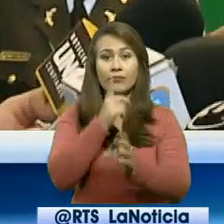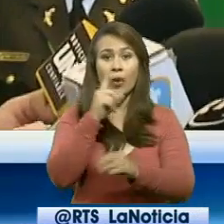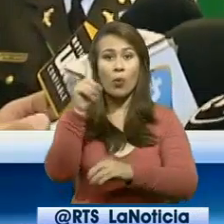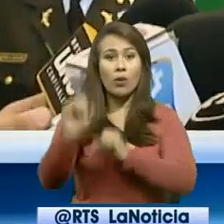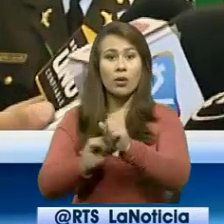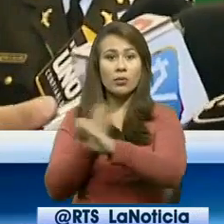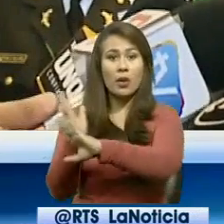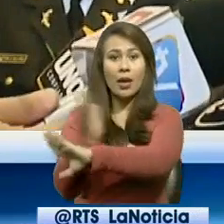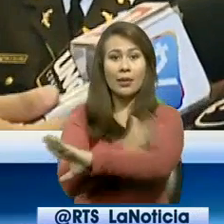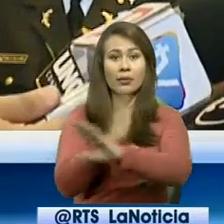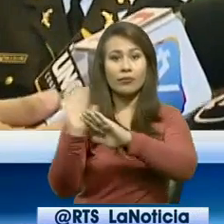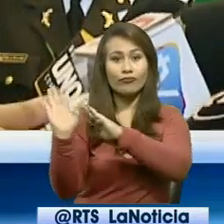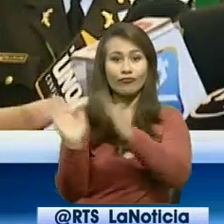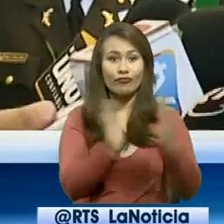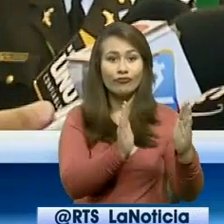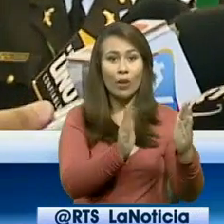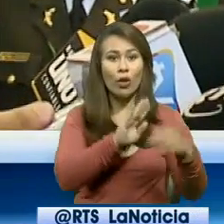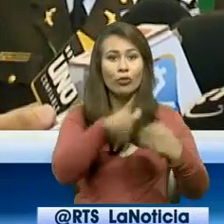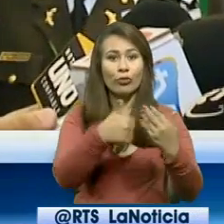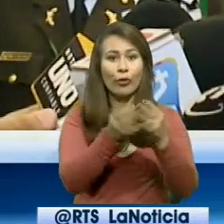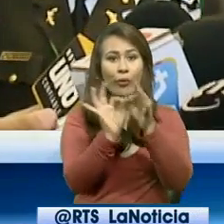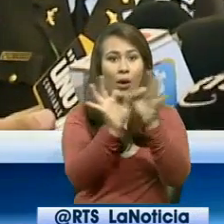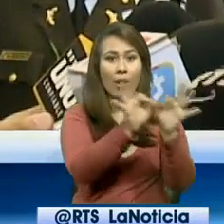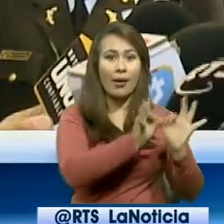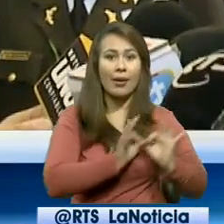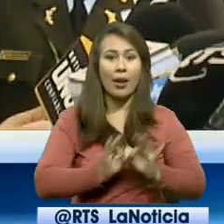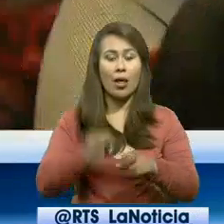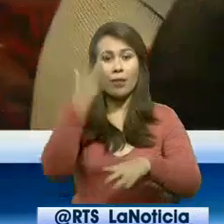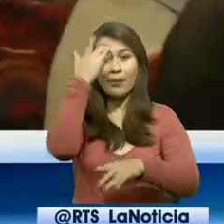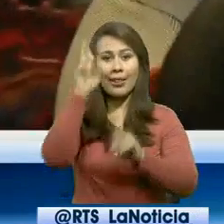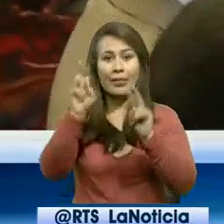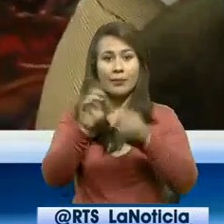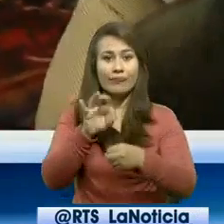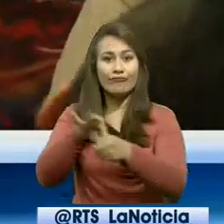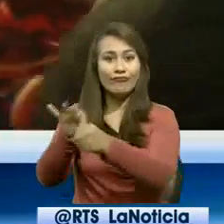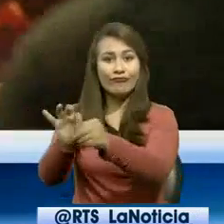antes todo consolidado en cuanto al sistema de elección. Informó Javier.